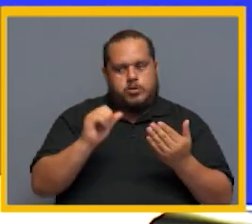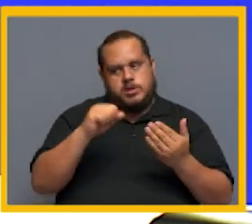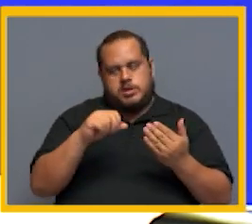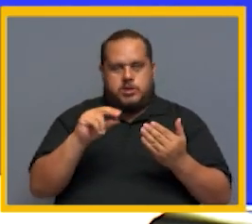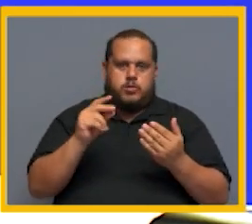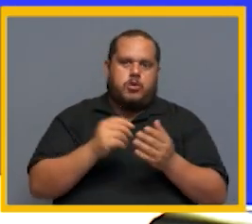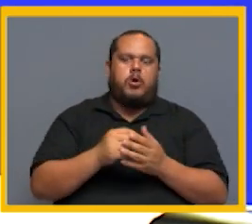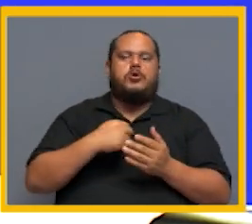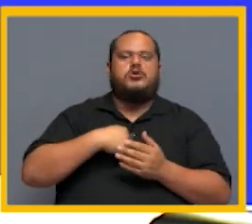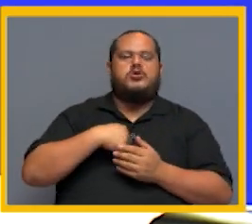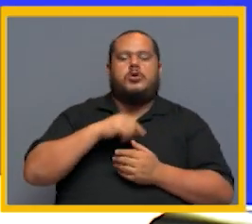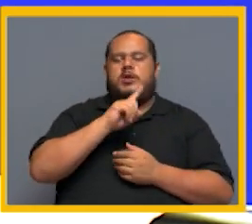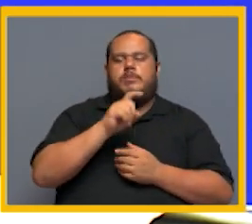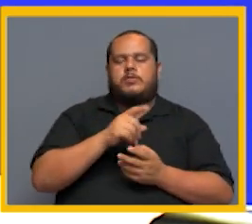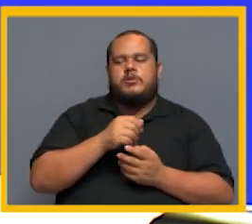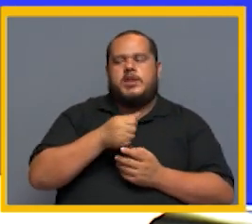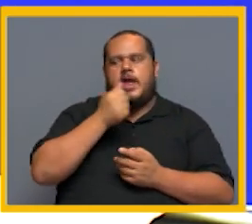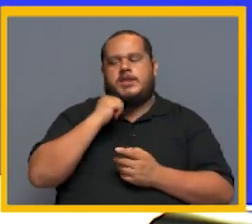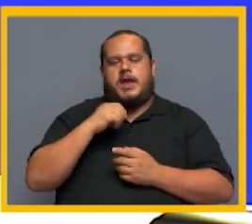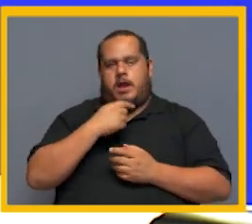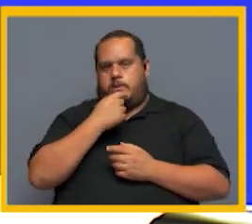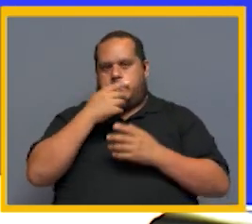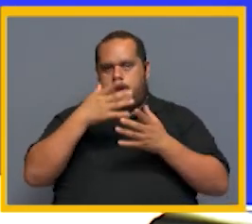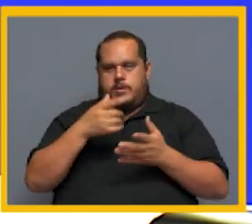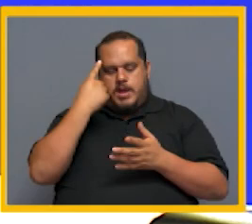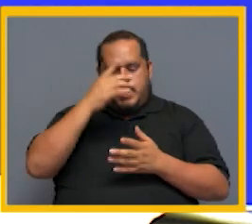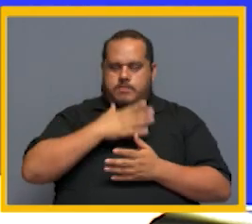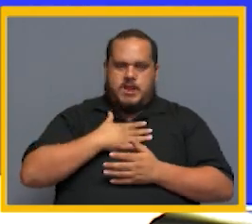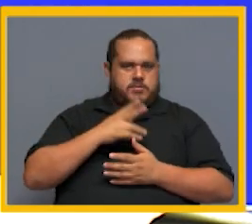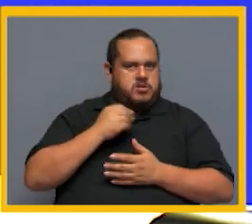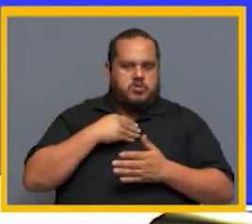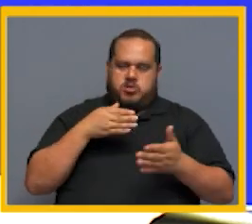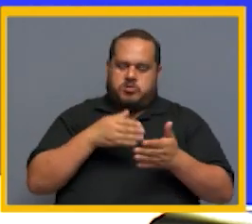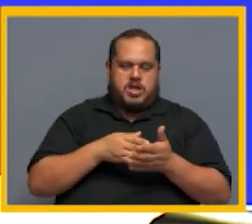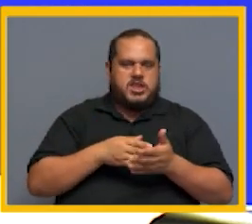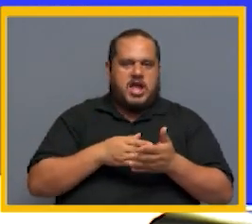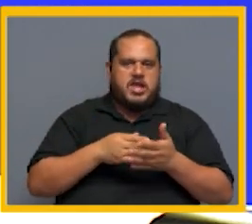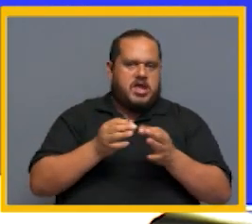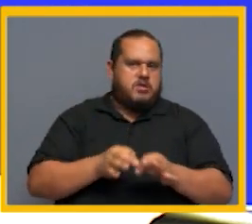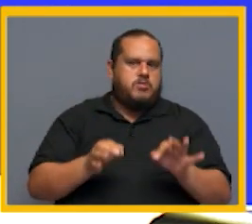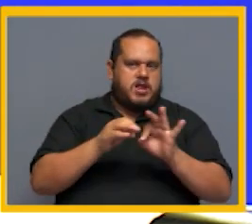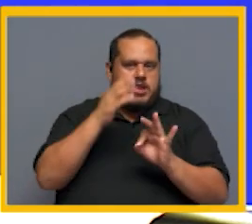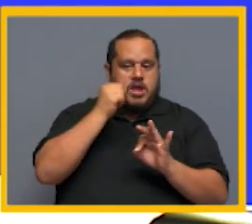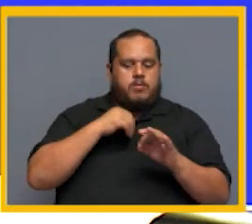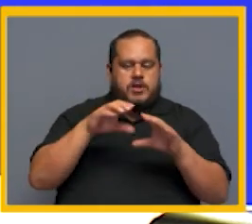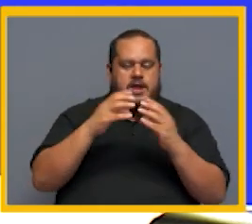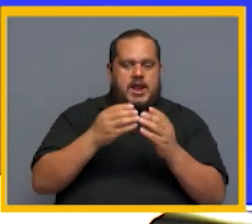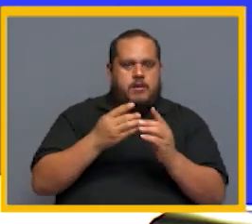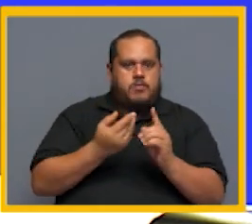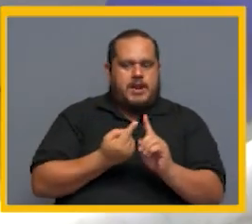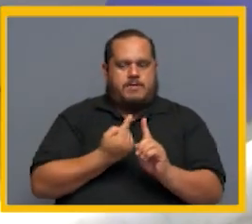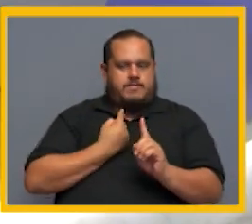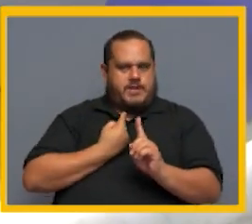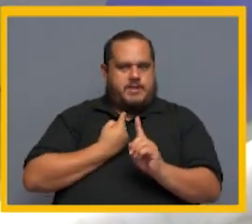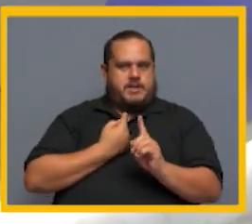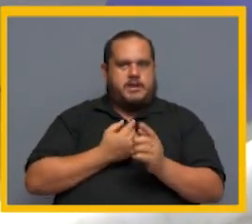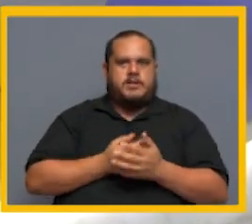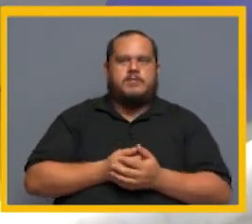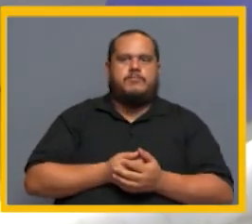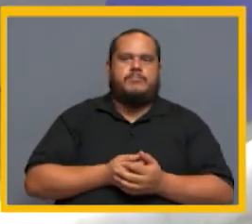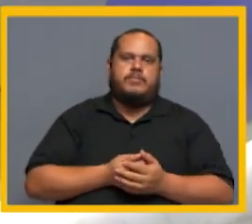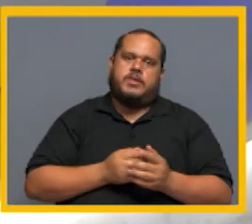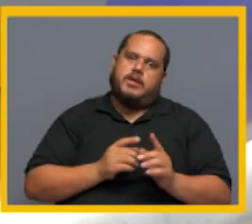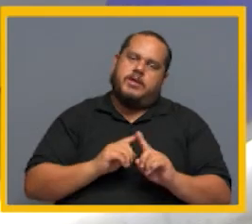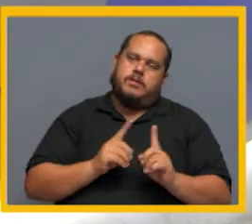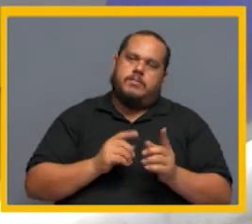árbitro amigo, un gafete FIFA, y me dice, para mí no es ataque prometedor porque la bola más bien va para atrás. Ah, sí, pero eso